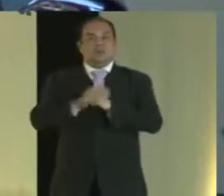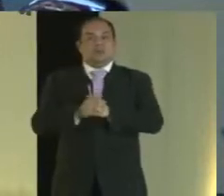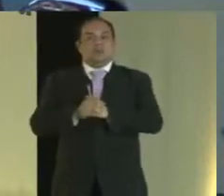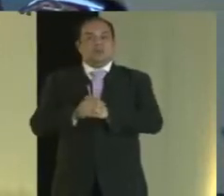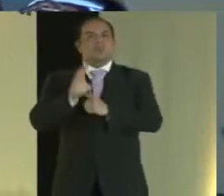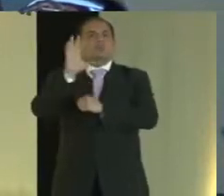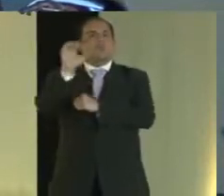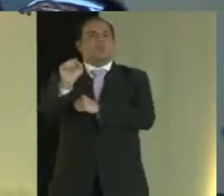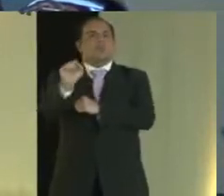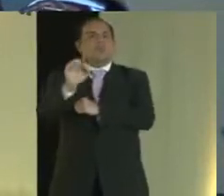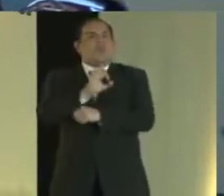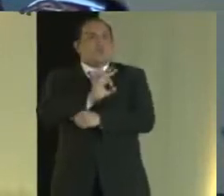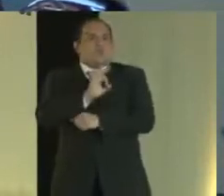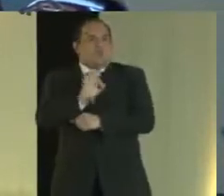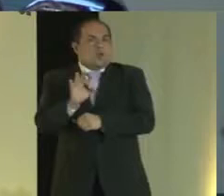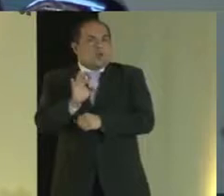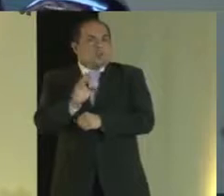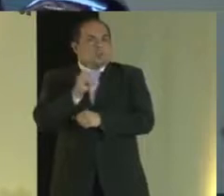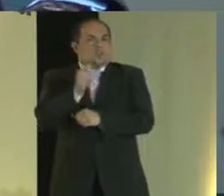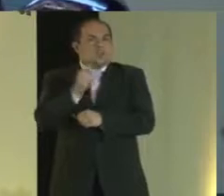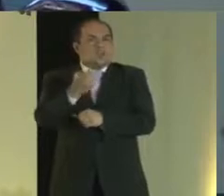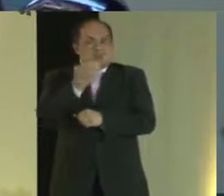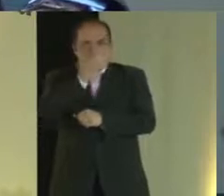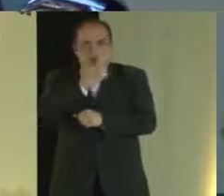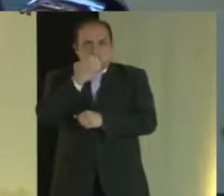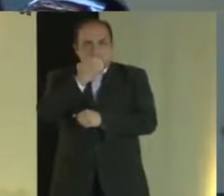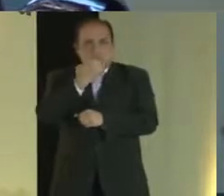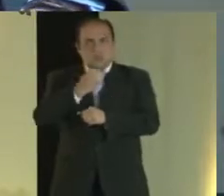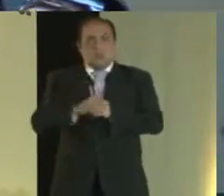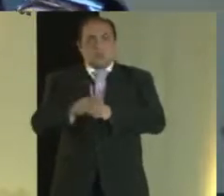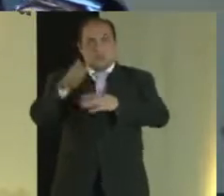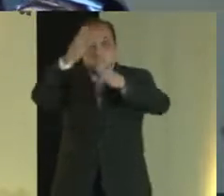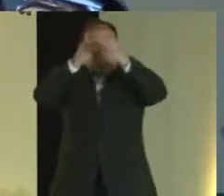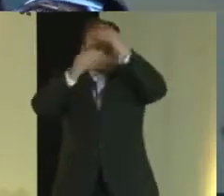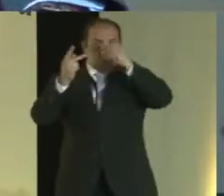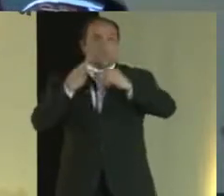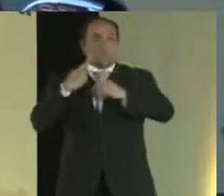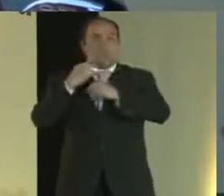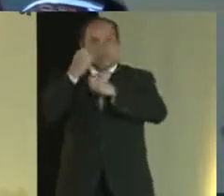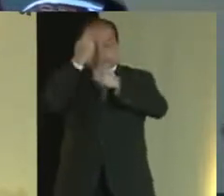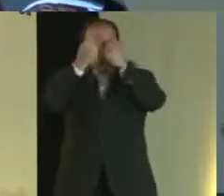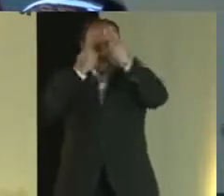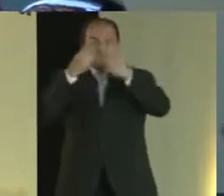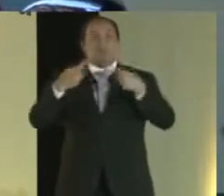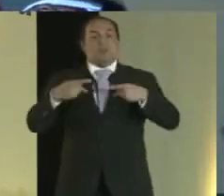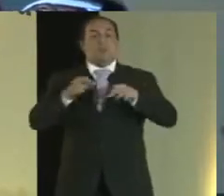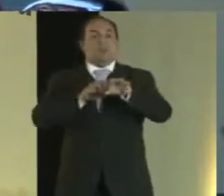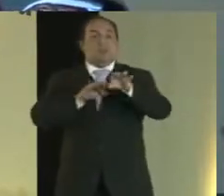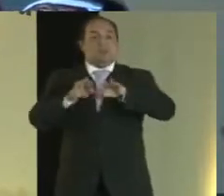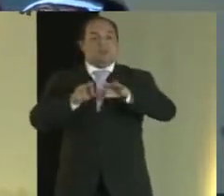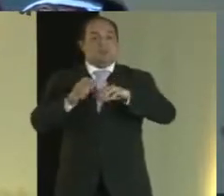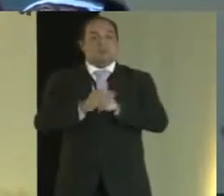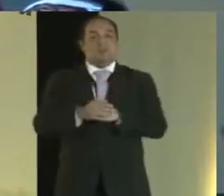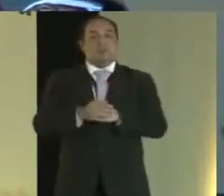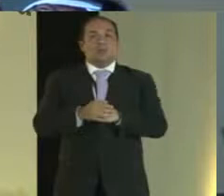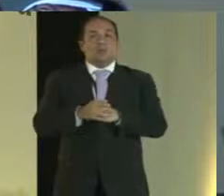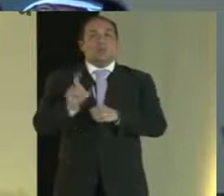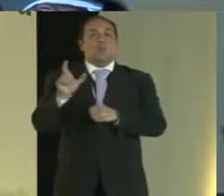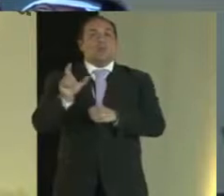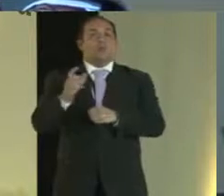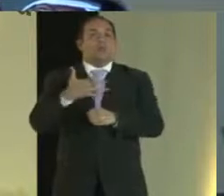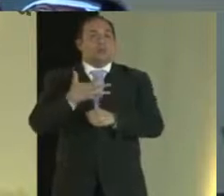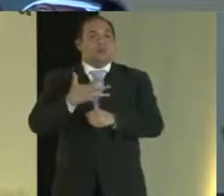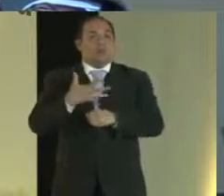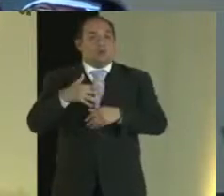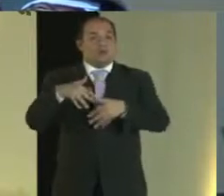Los sindicatos pueden ser una escuela para la formación política e ideológica de los trabajadores, sobre todo cuando estos se movilizan